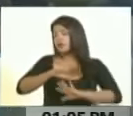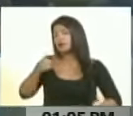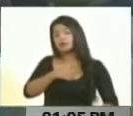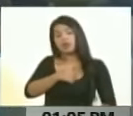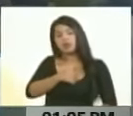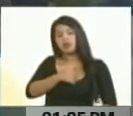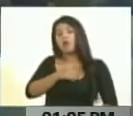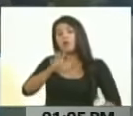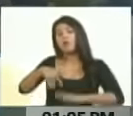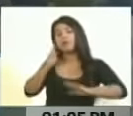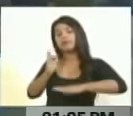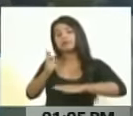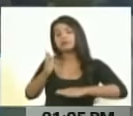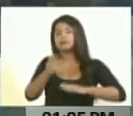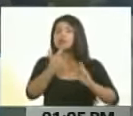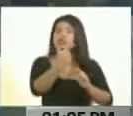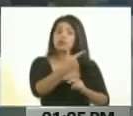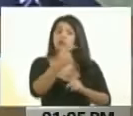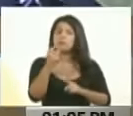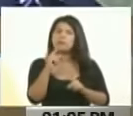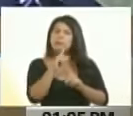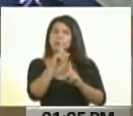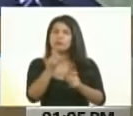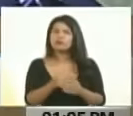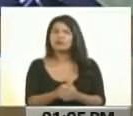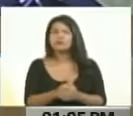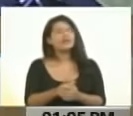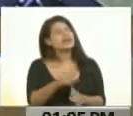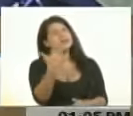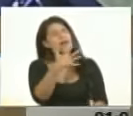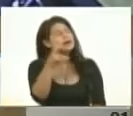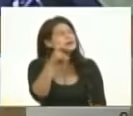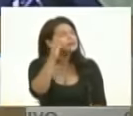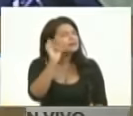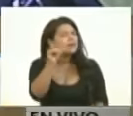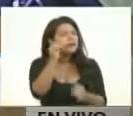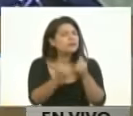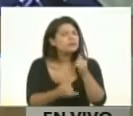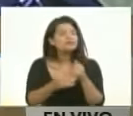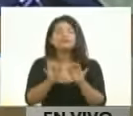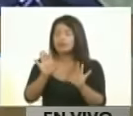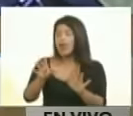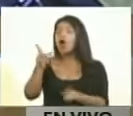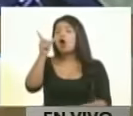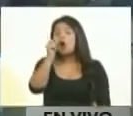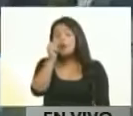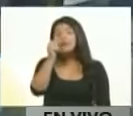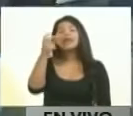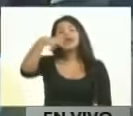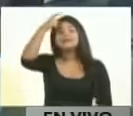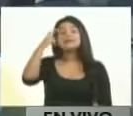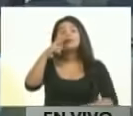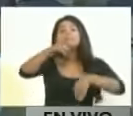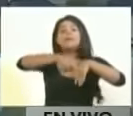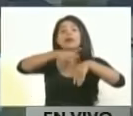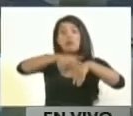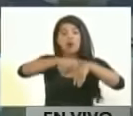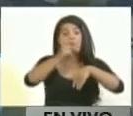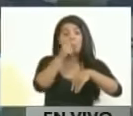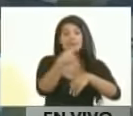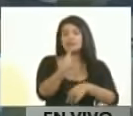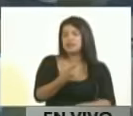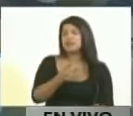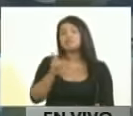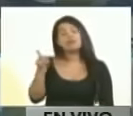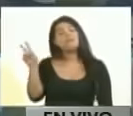posibles consecuencias jurídicas. Gracias. No te escuché la última pregunta. La última pregunta, se la repito. José Luis Cancela, vicecanciller de Paraguay, insiste